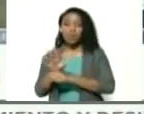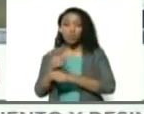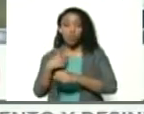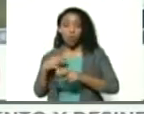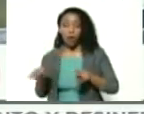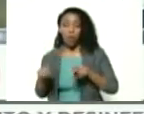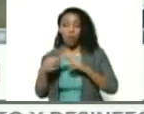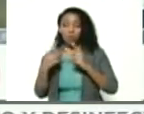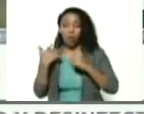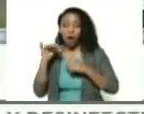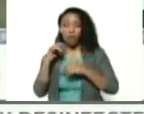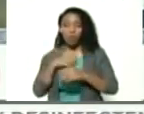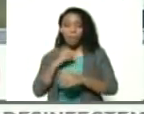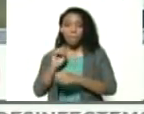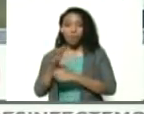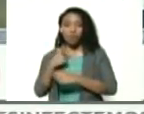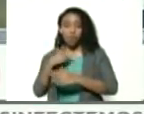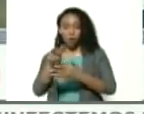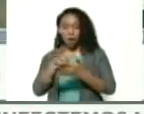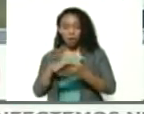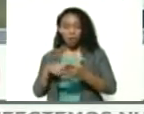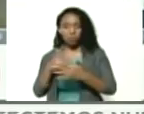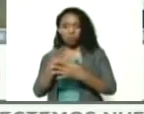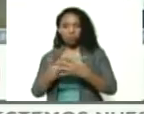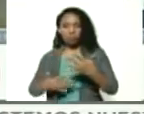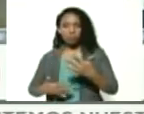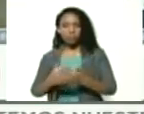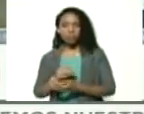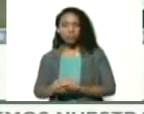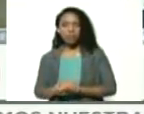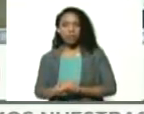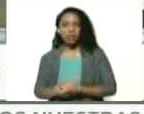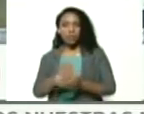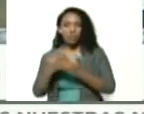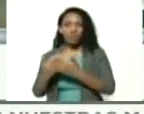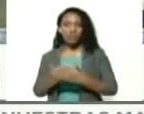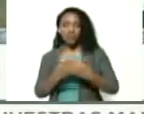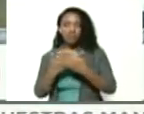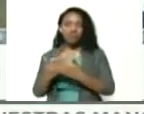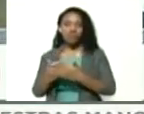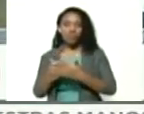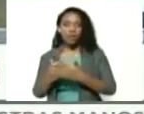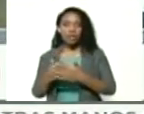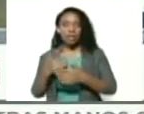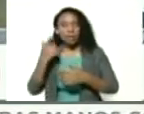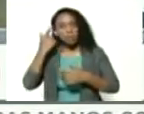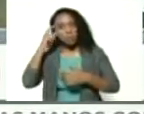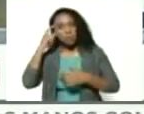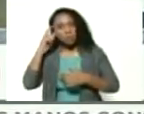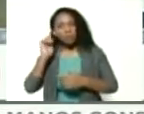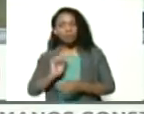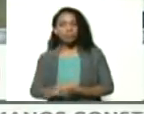encuentro. Estuve leyendo largamente de un estudio,